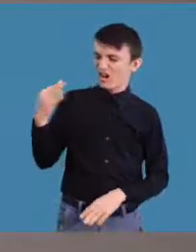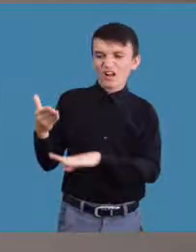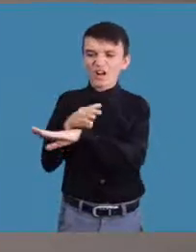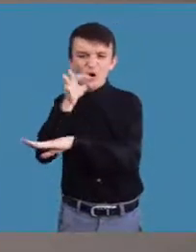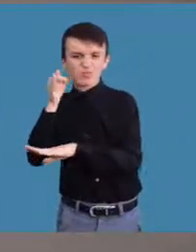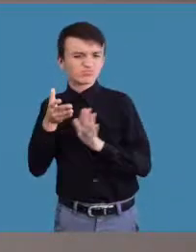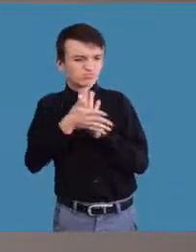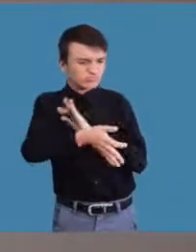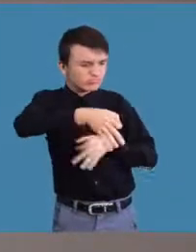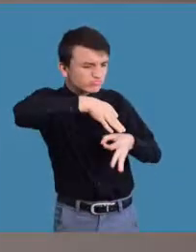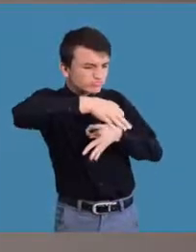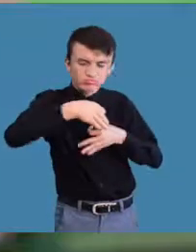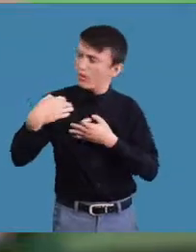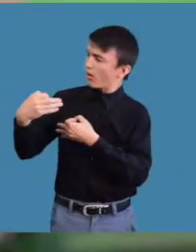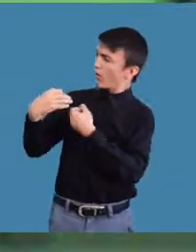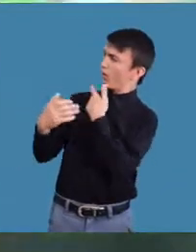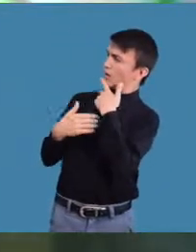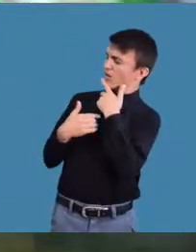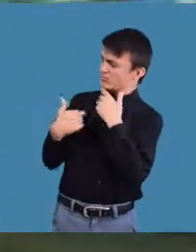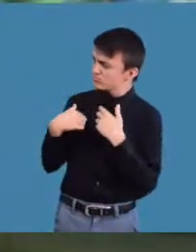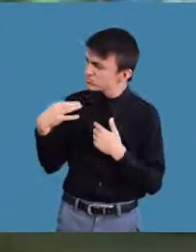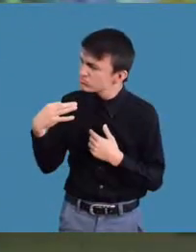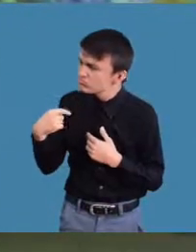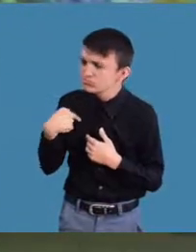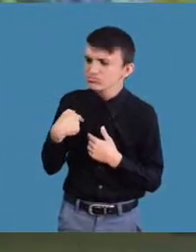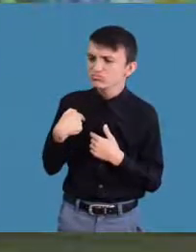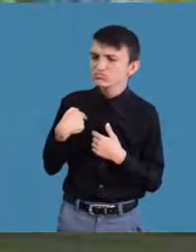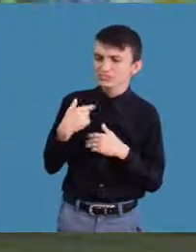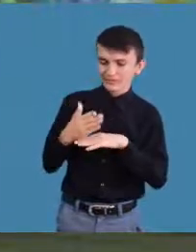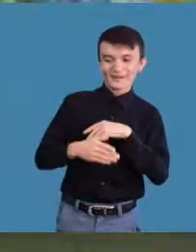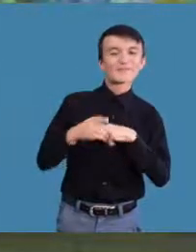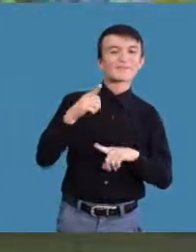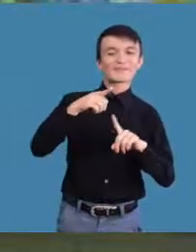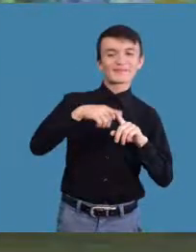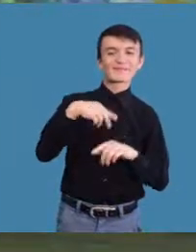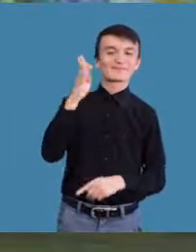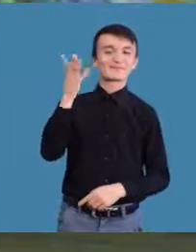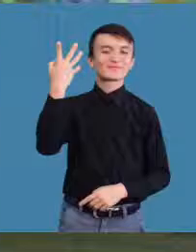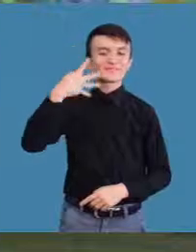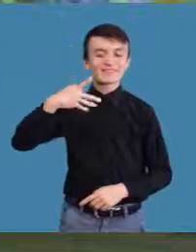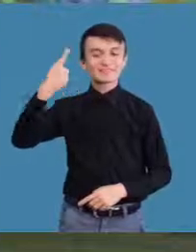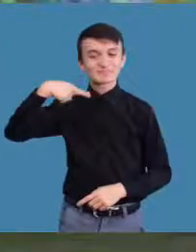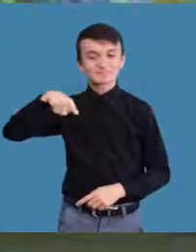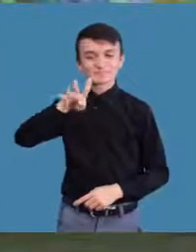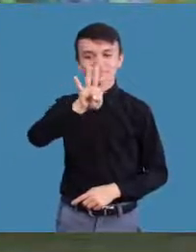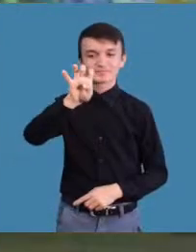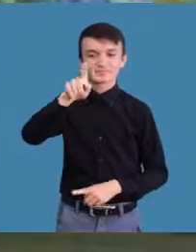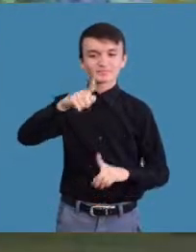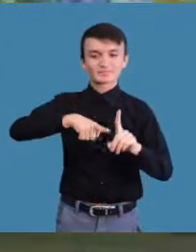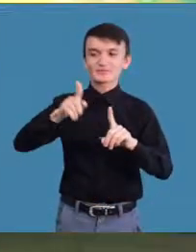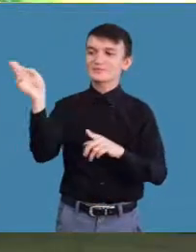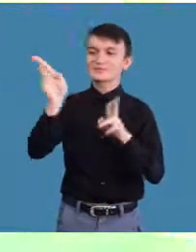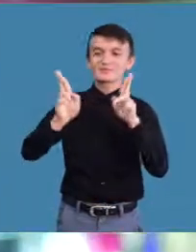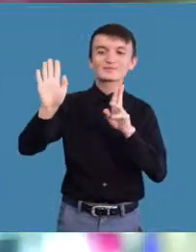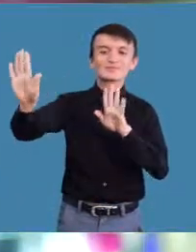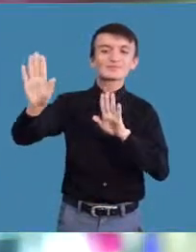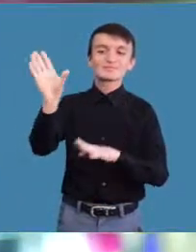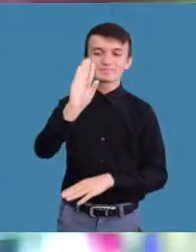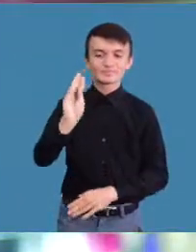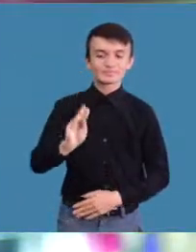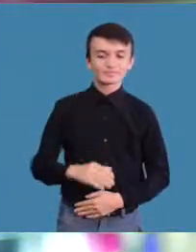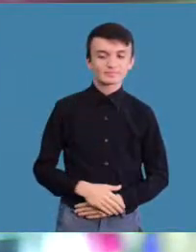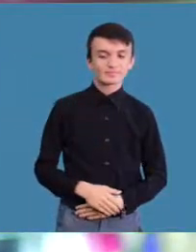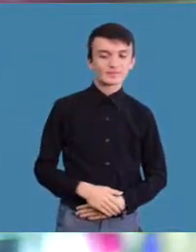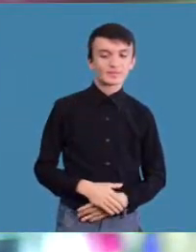yo salí favorecido en el sorteo del 9 de junio en la Lotería del Quindío. El programa